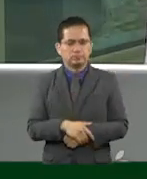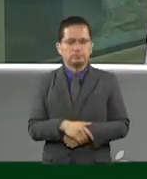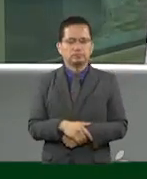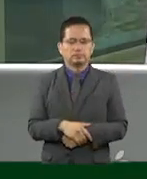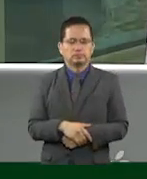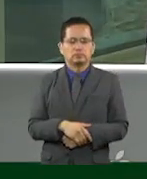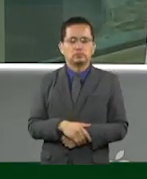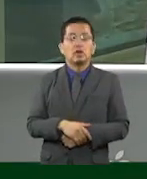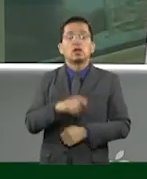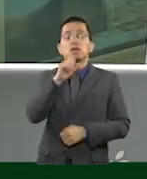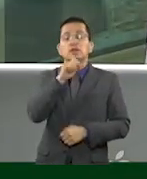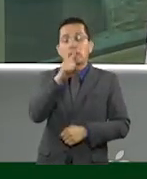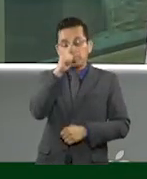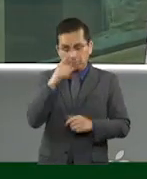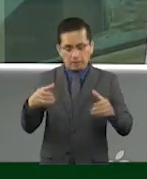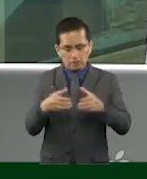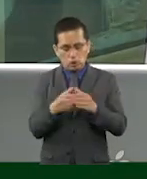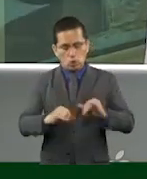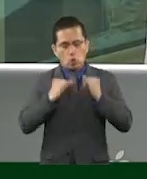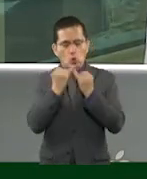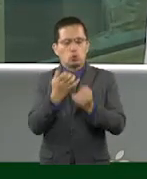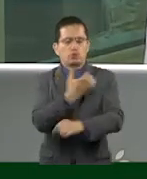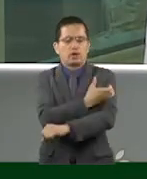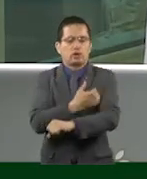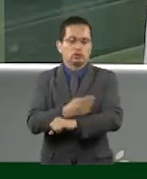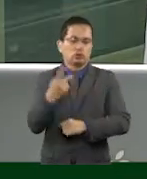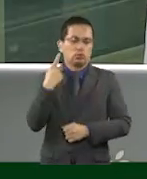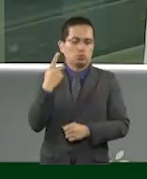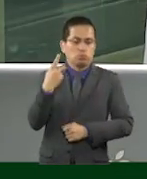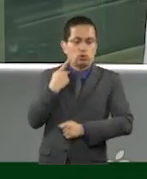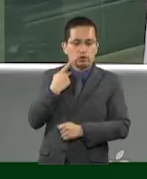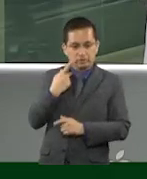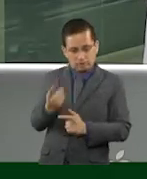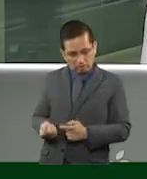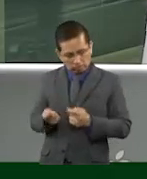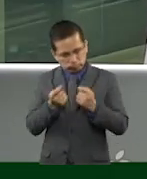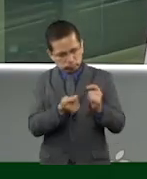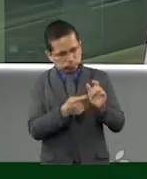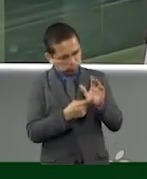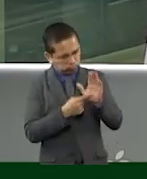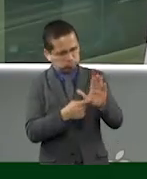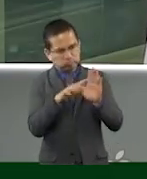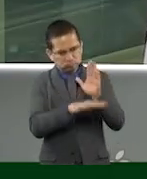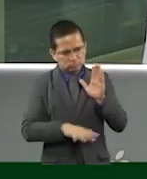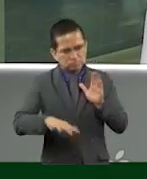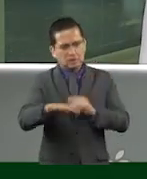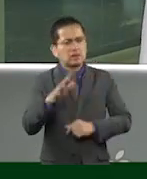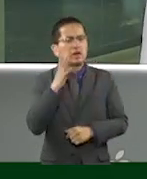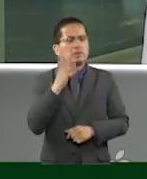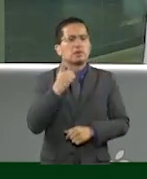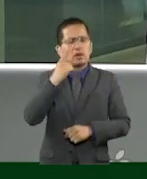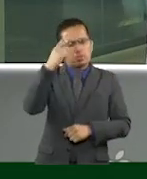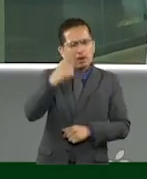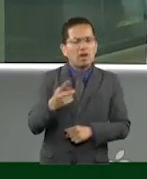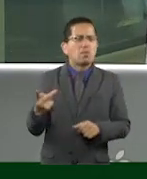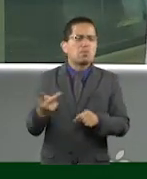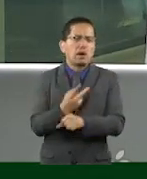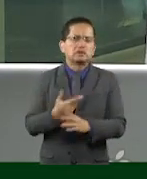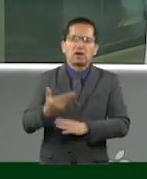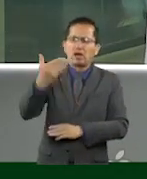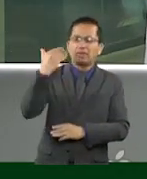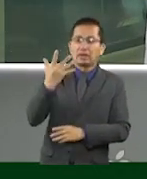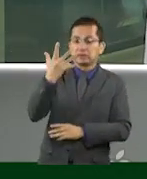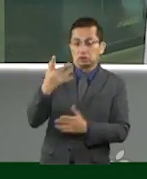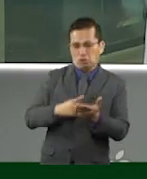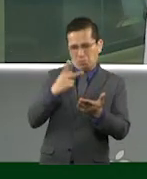Por otra parte la junta de coordinación política entregó al pleno de la cámara de diputados las conclusiones de los cinco foros de parlamento abierto